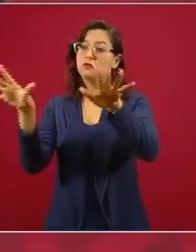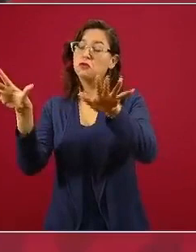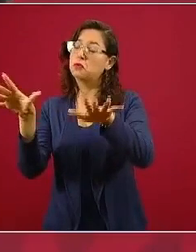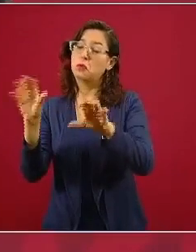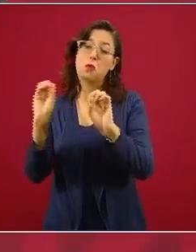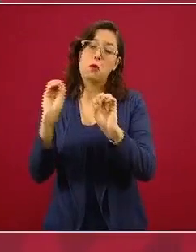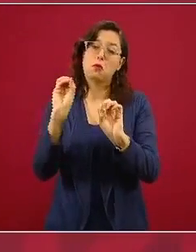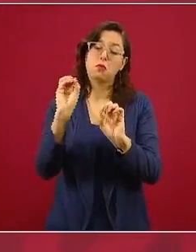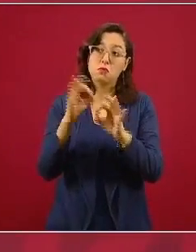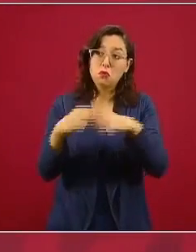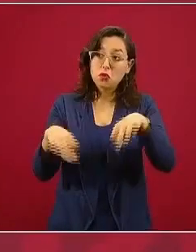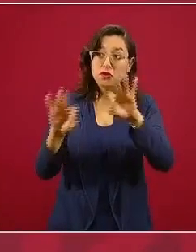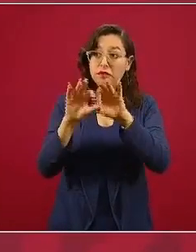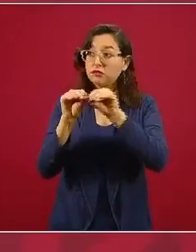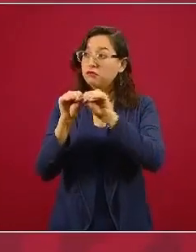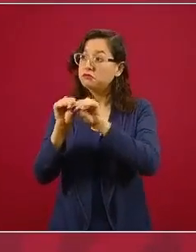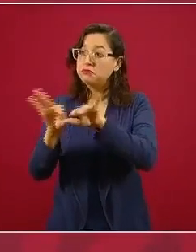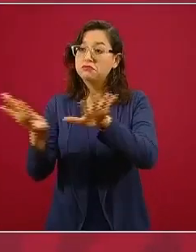la transmisión,